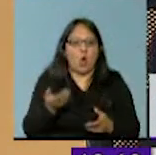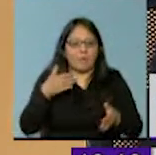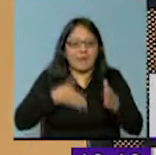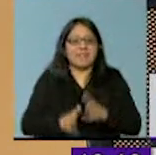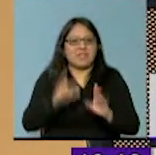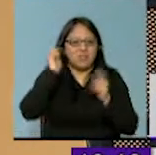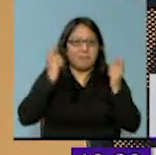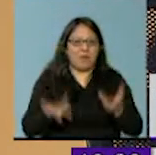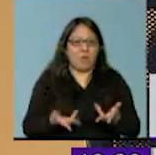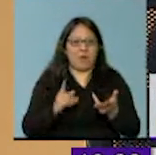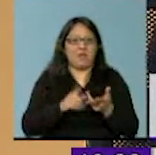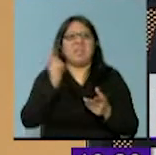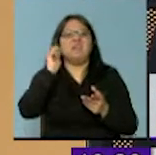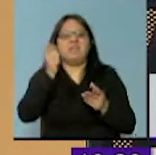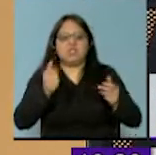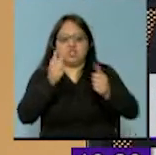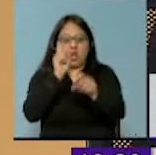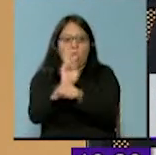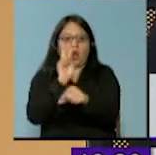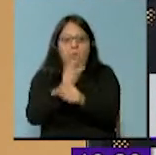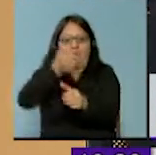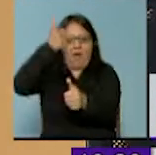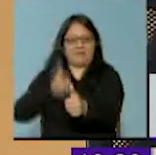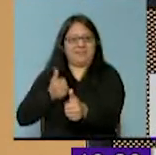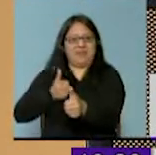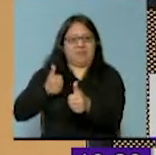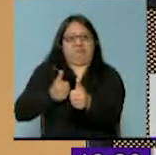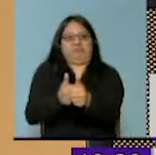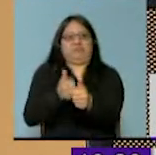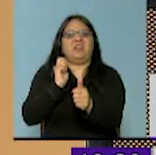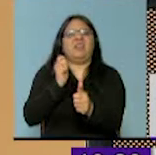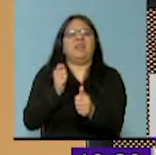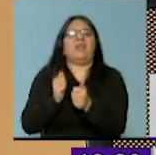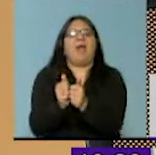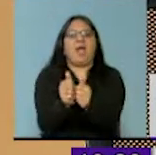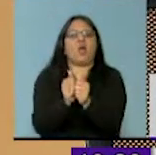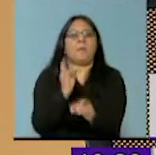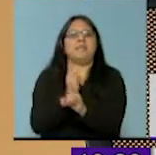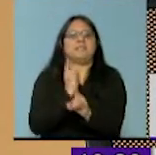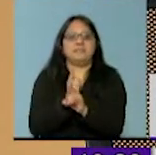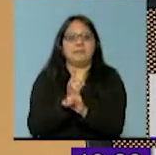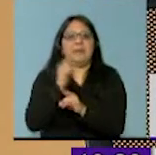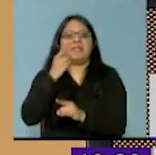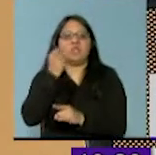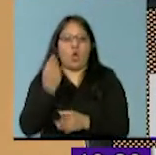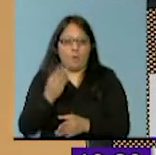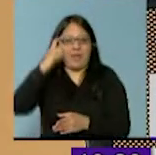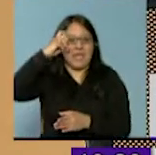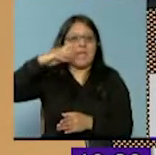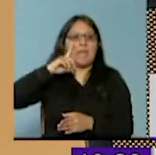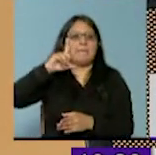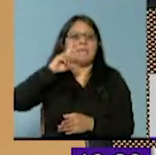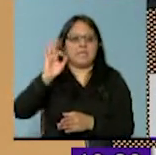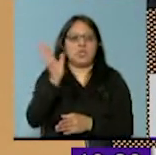Emilio Cayo y quienes siguen con él en la organización social. Así que Emilio Cayo. Uno de los temas de El